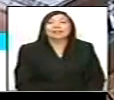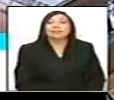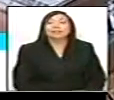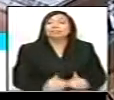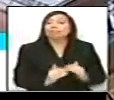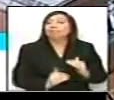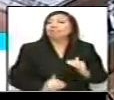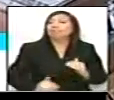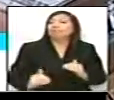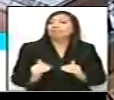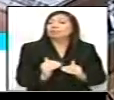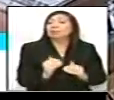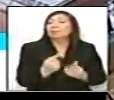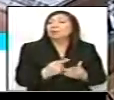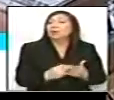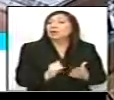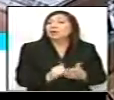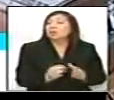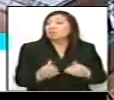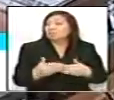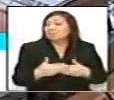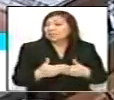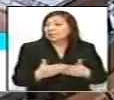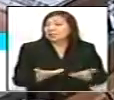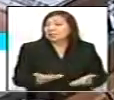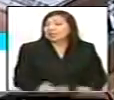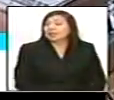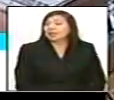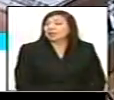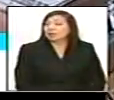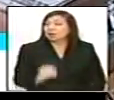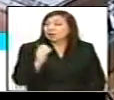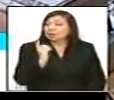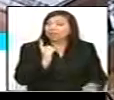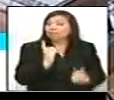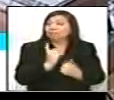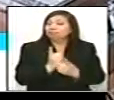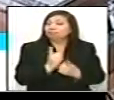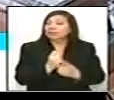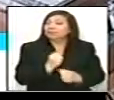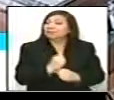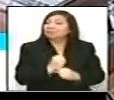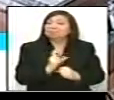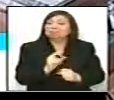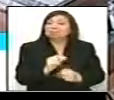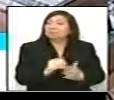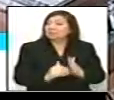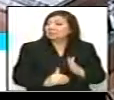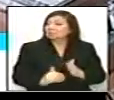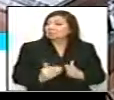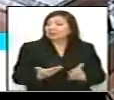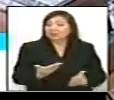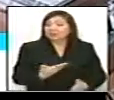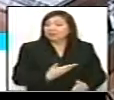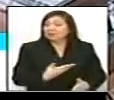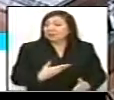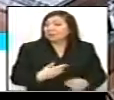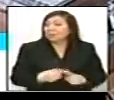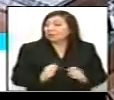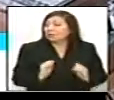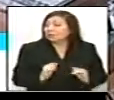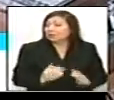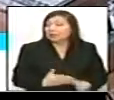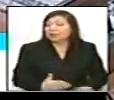grandes sectores, porque el pequeño minero que genera oportunidades directas de trabajo. No negamos que la gran minería y la mediana minería tampoco, que en